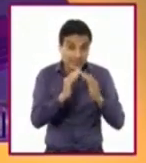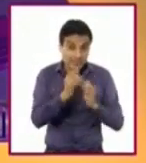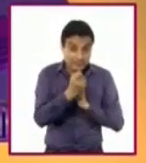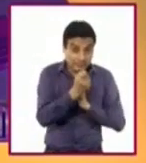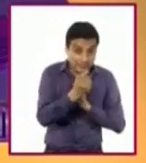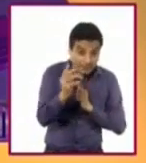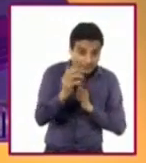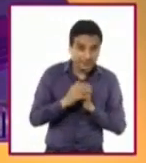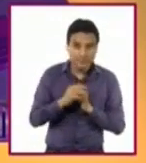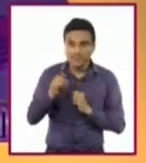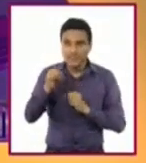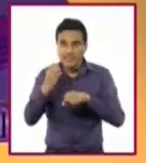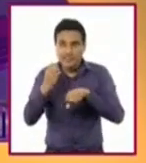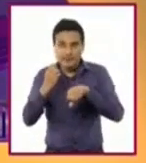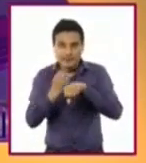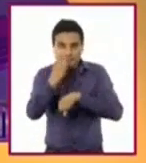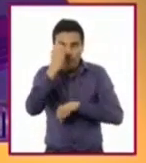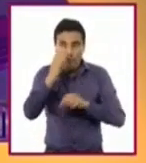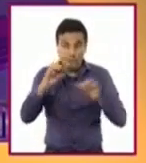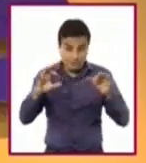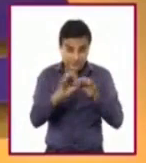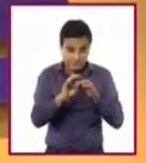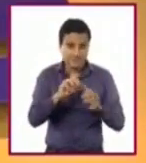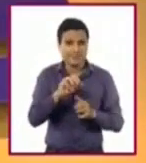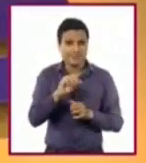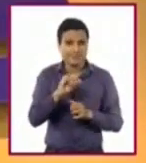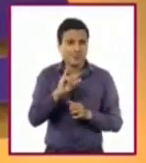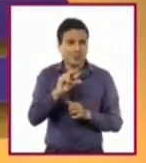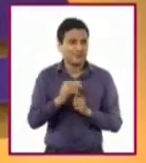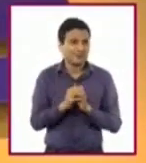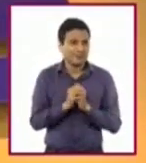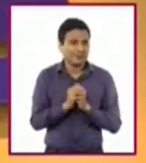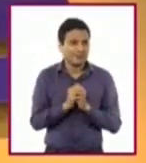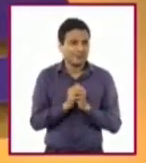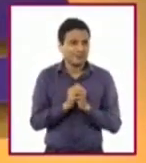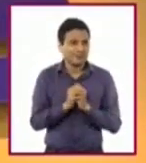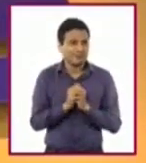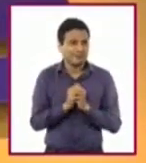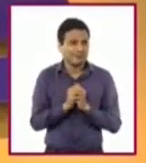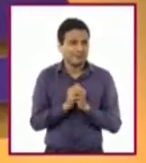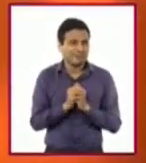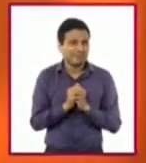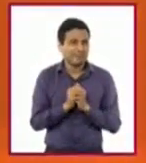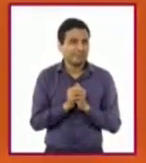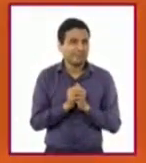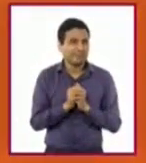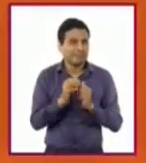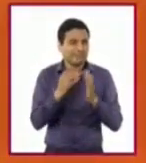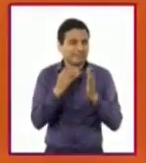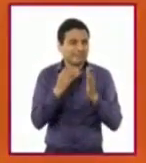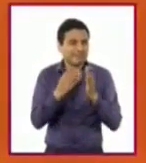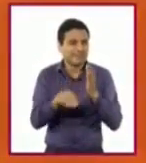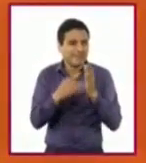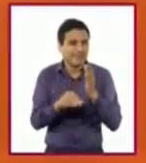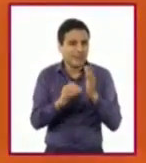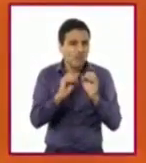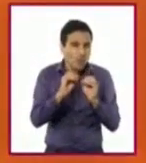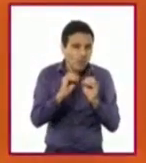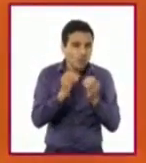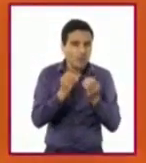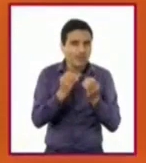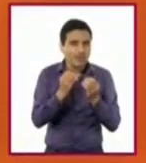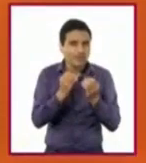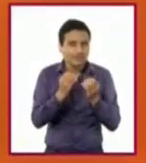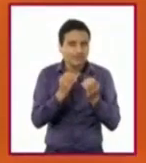de su estado o con el promedio nacional que tanto se acerca para profundizar en su